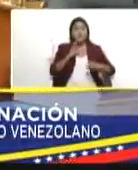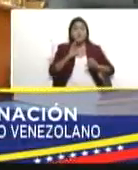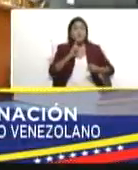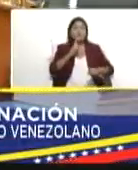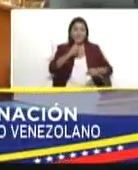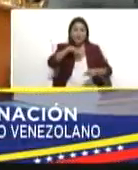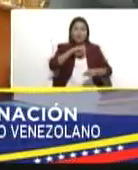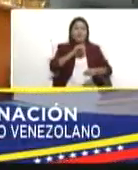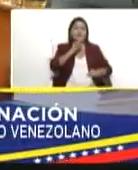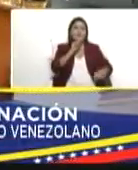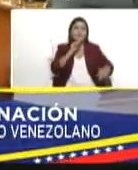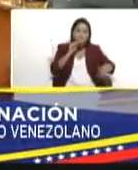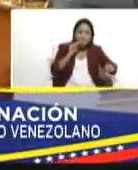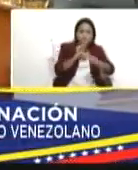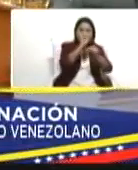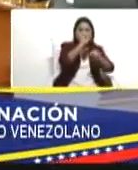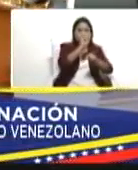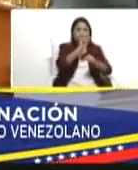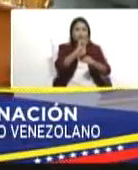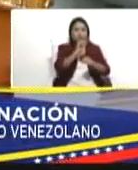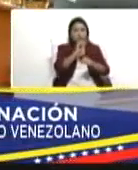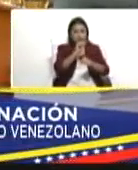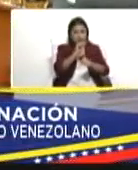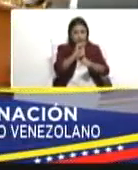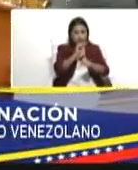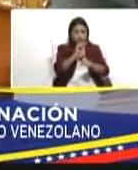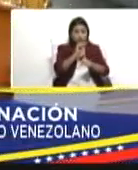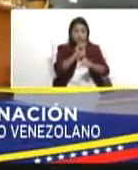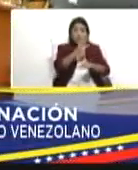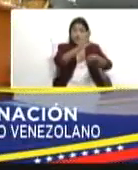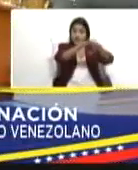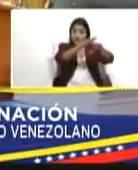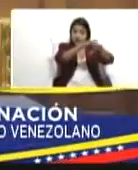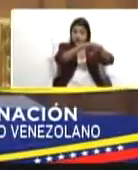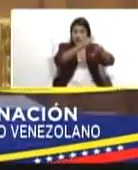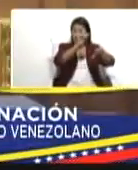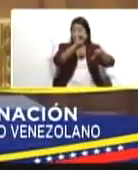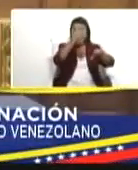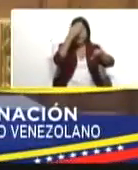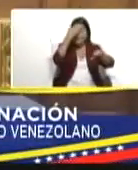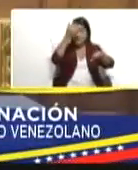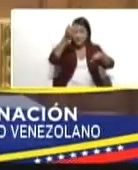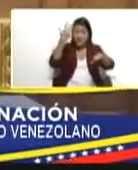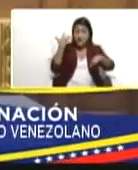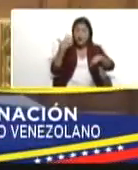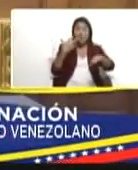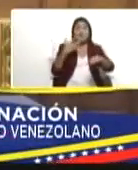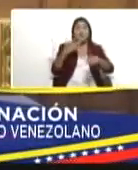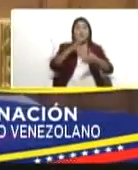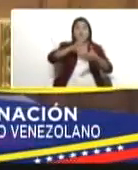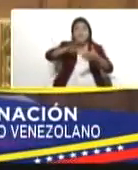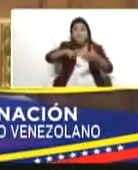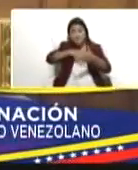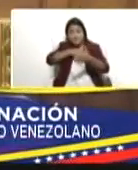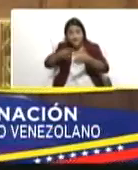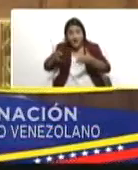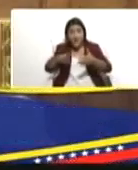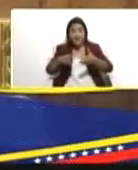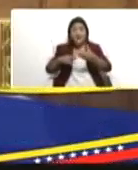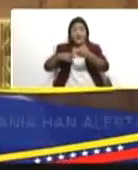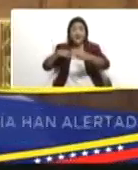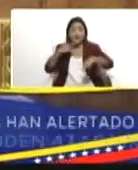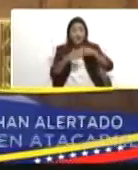extremistas imperialismo no se olviden que el plan de la furia bolivariana está activado las